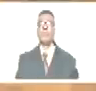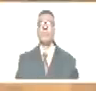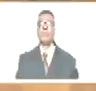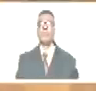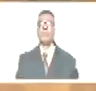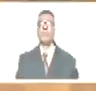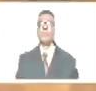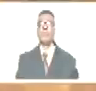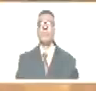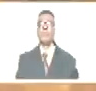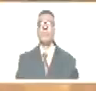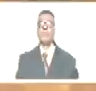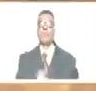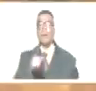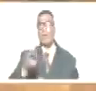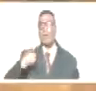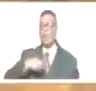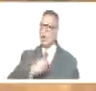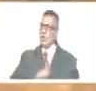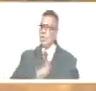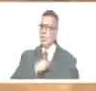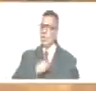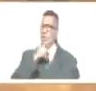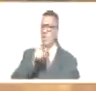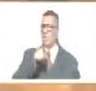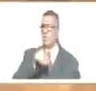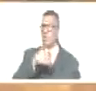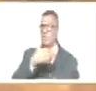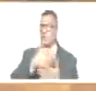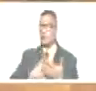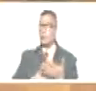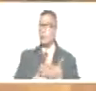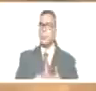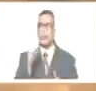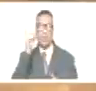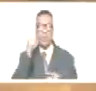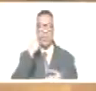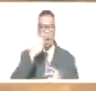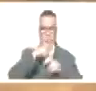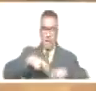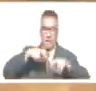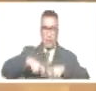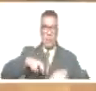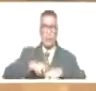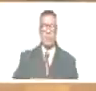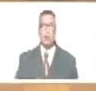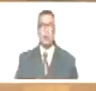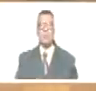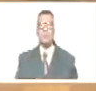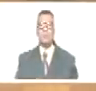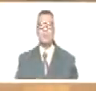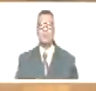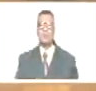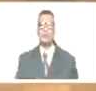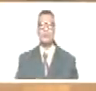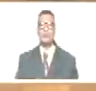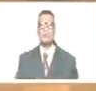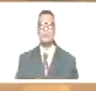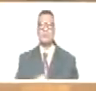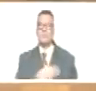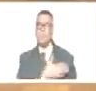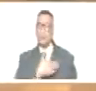Quien tenga alguna duda sobre esto, escuche, vea, revise lo que nuestro querido comandante